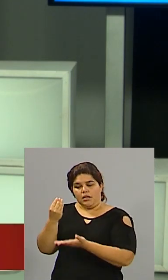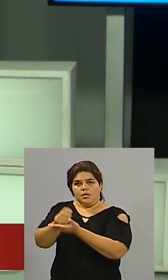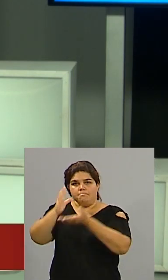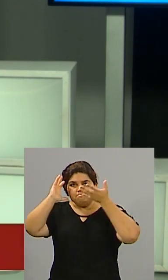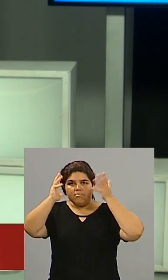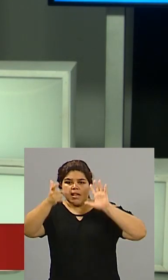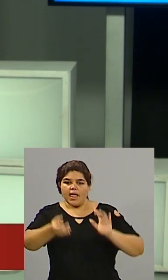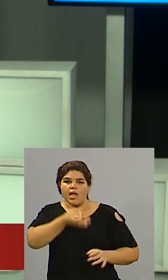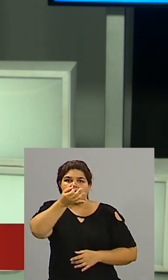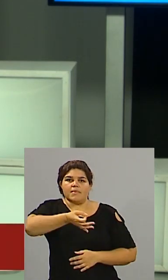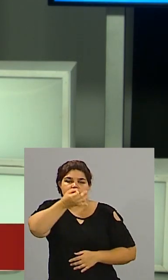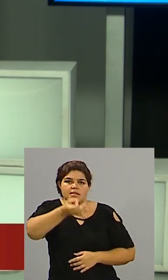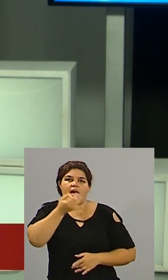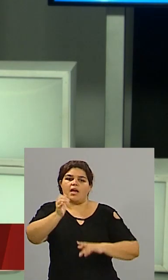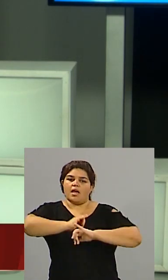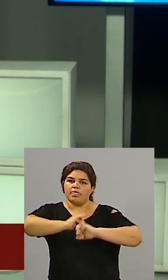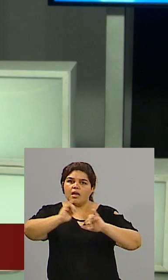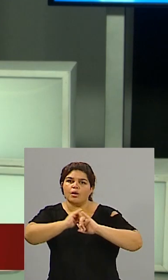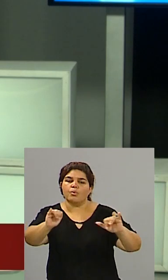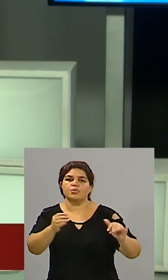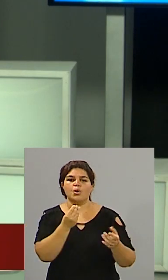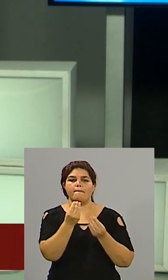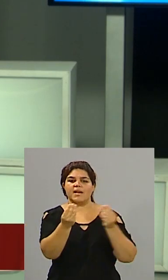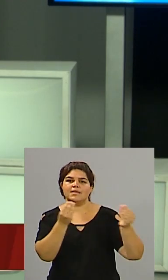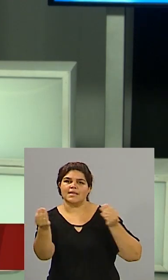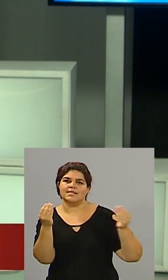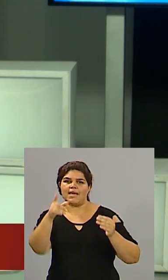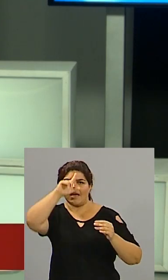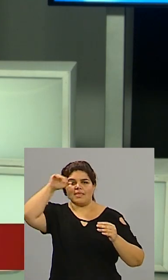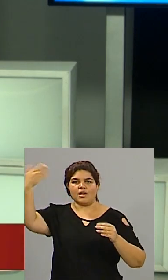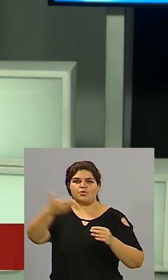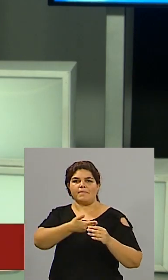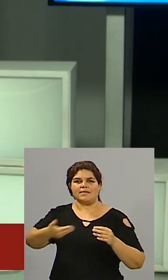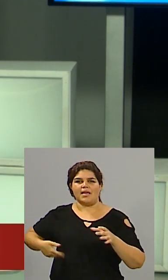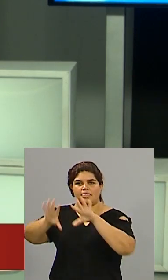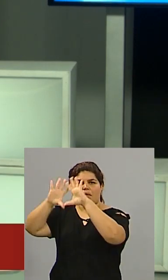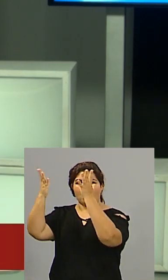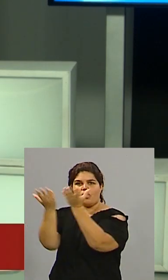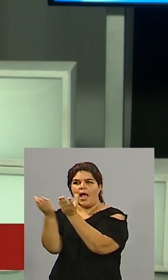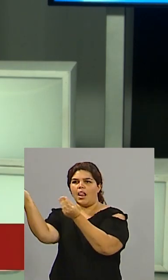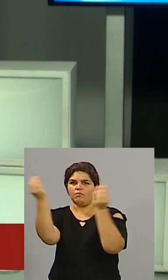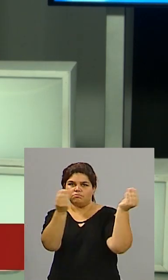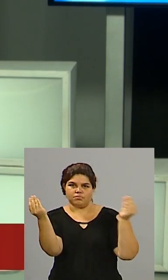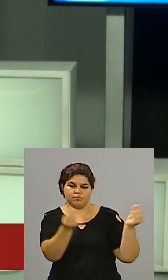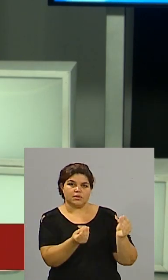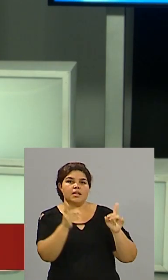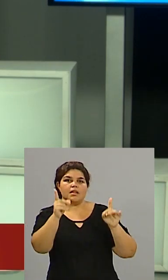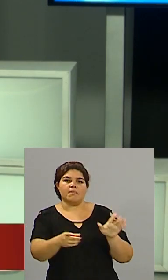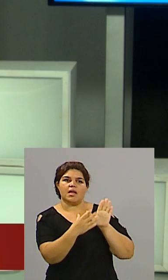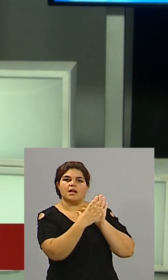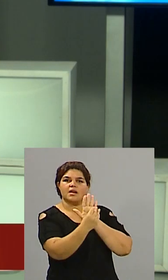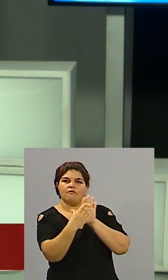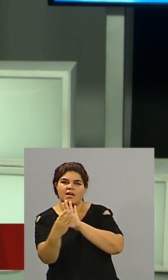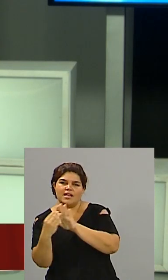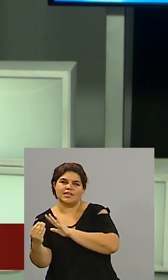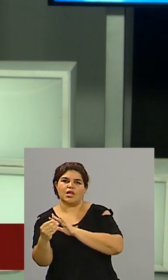la presencia de algunas autoridades internacionales, algunos referentes políticos, con la llegada de